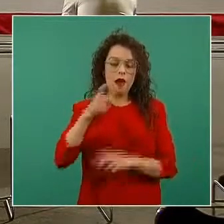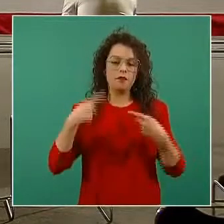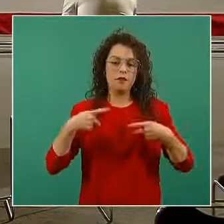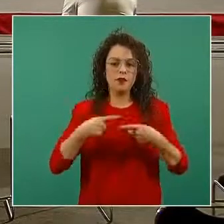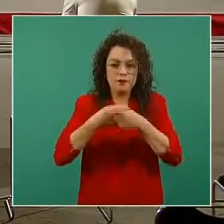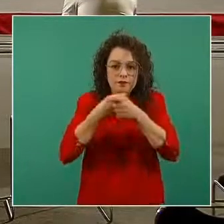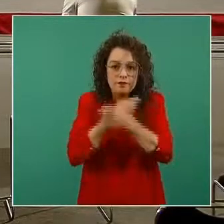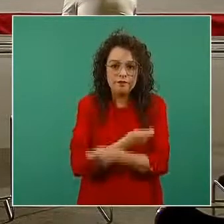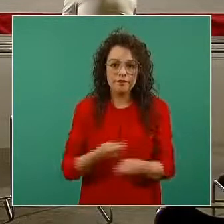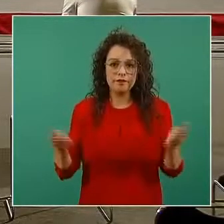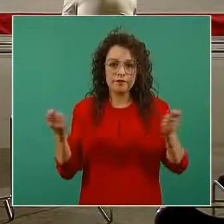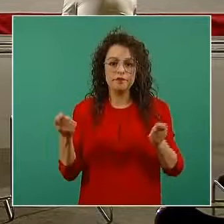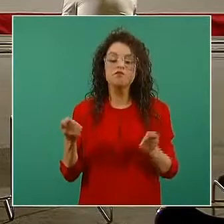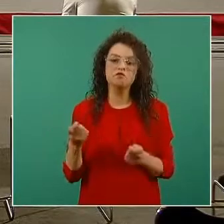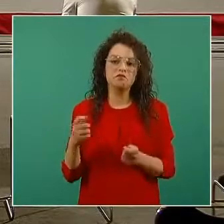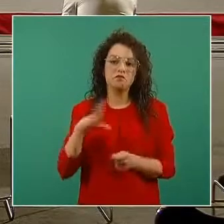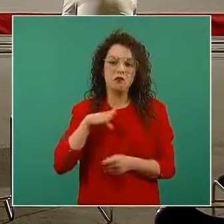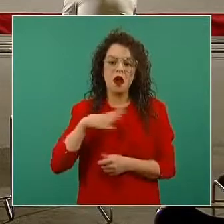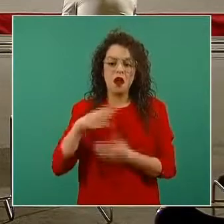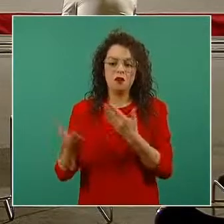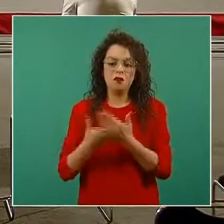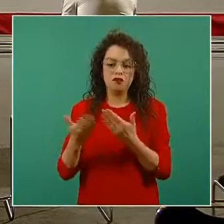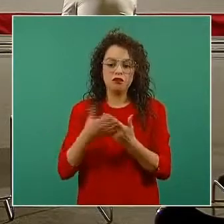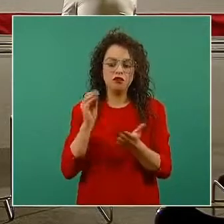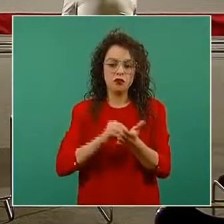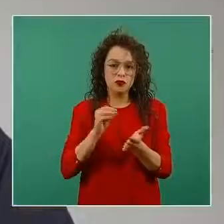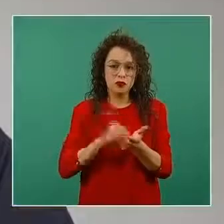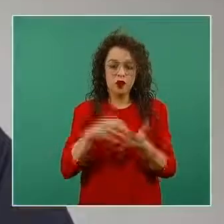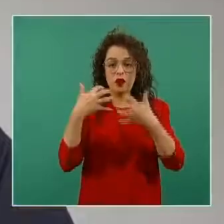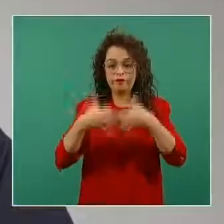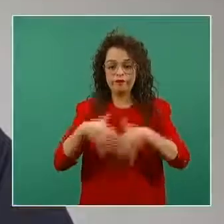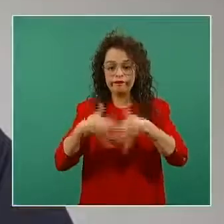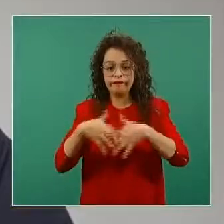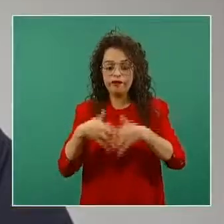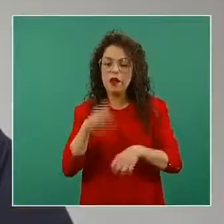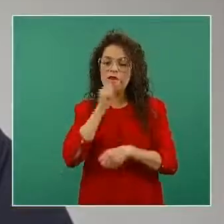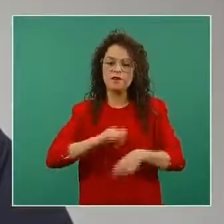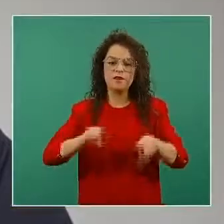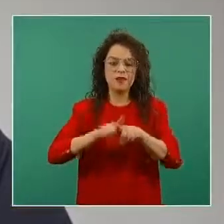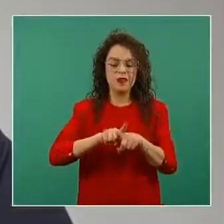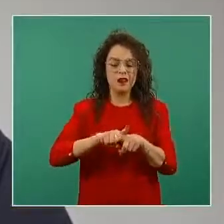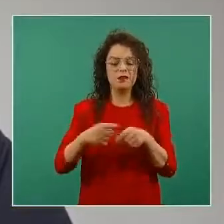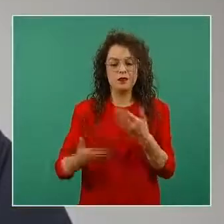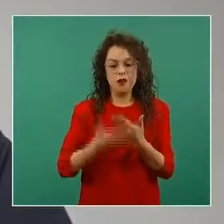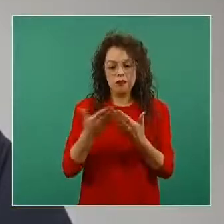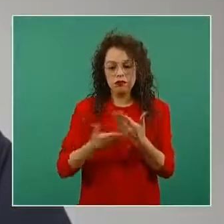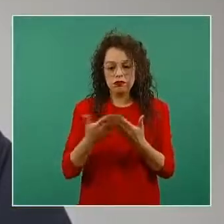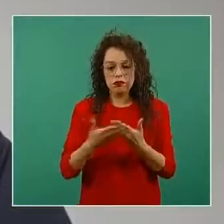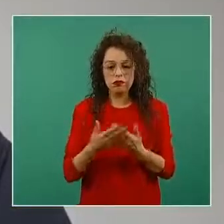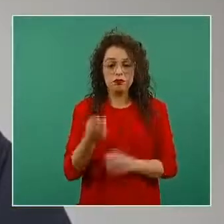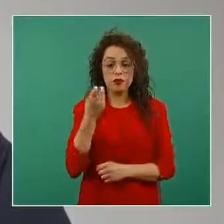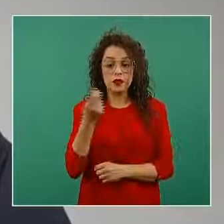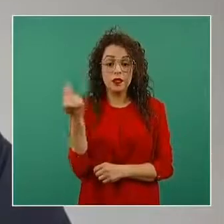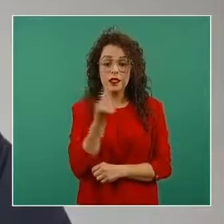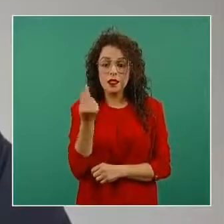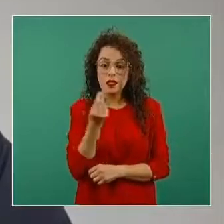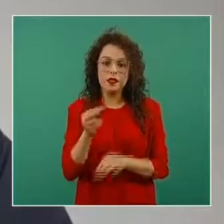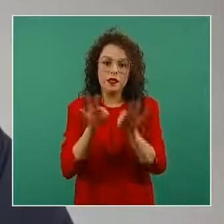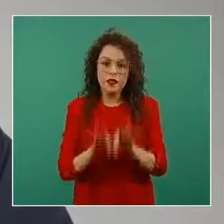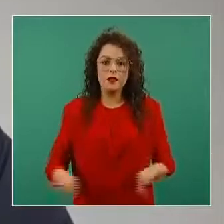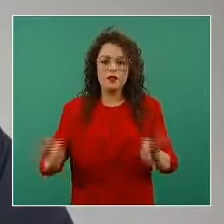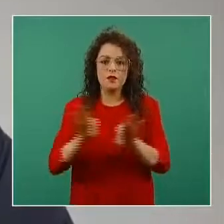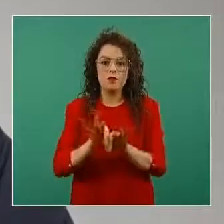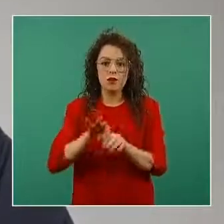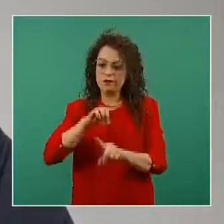pues todavía son pocas, la producción todavía es escasa y por lo tanto se tiene que priorizar. Se tiene que priorizar para